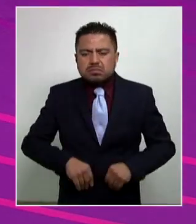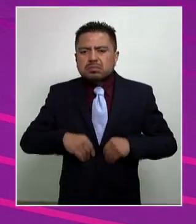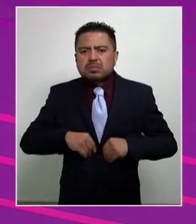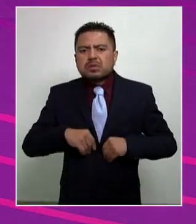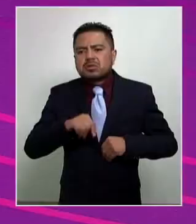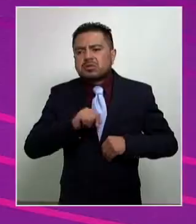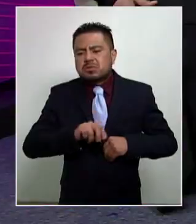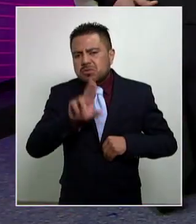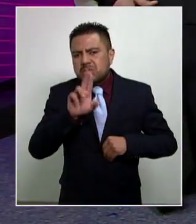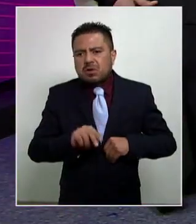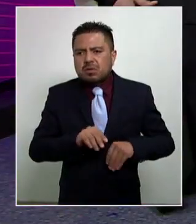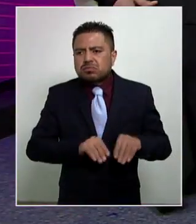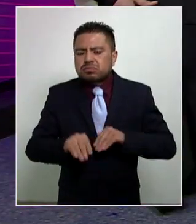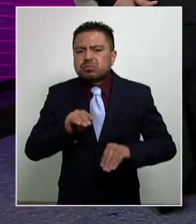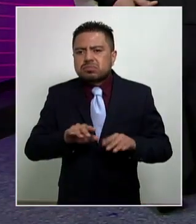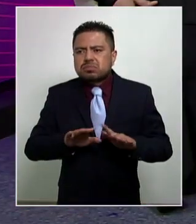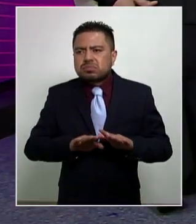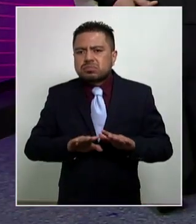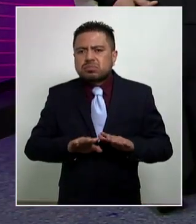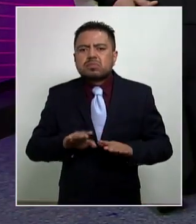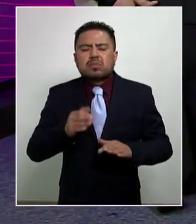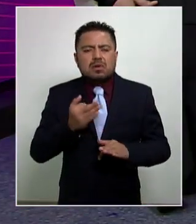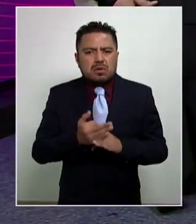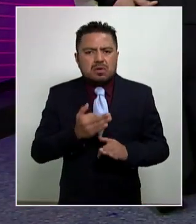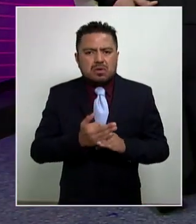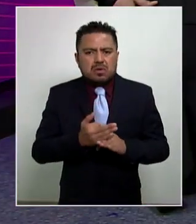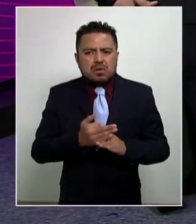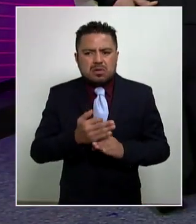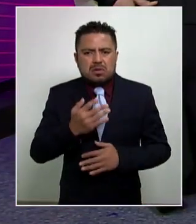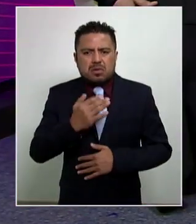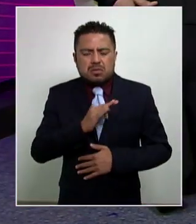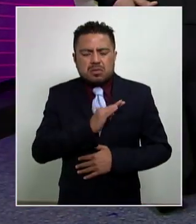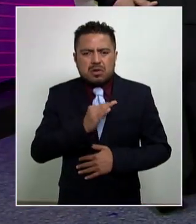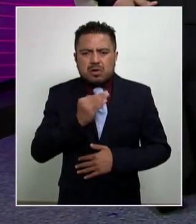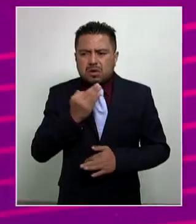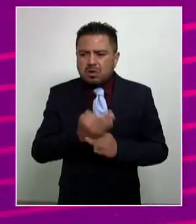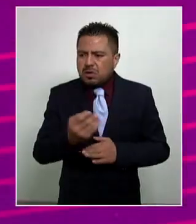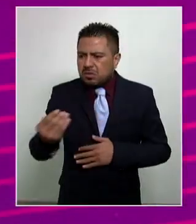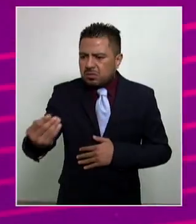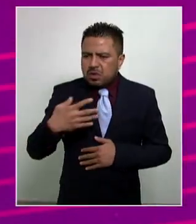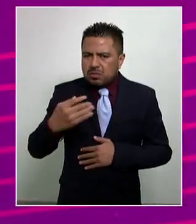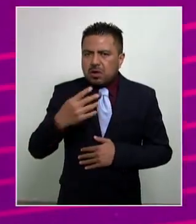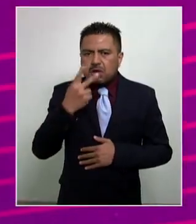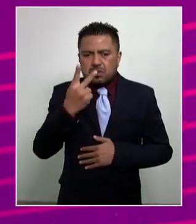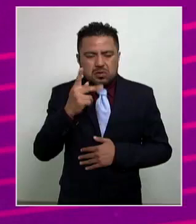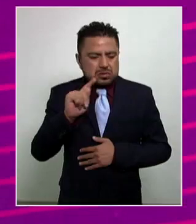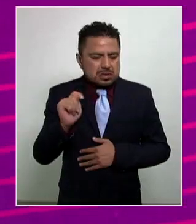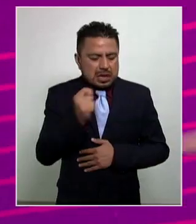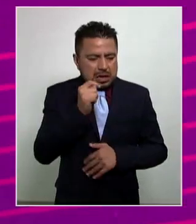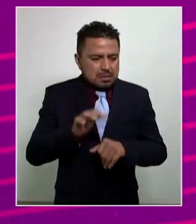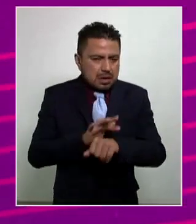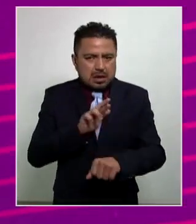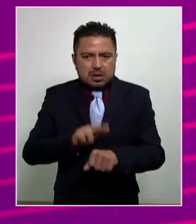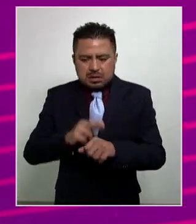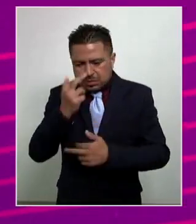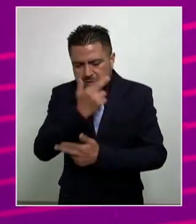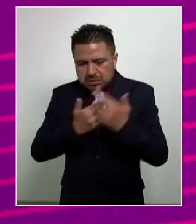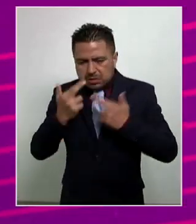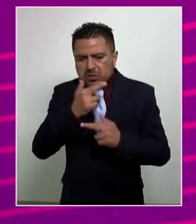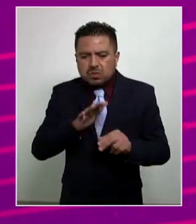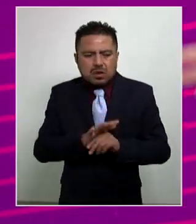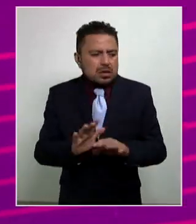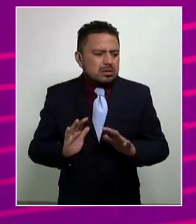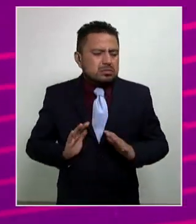estar moviéndose. Nos dejas, digamos, como dos grandes tareas. Una, quizá, revisar las